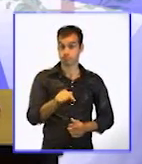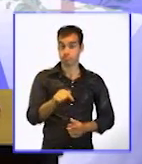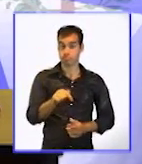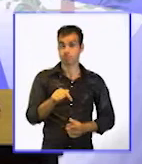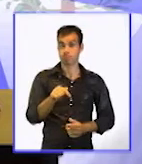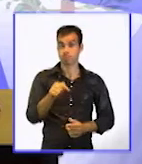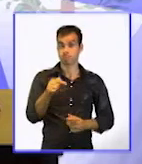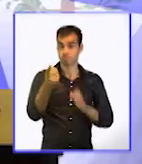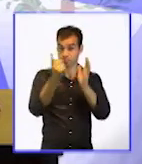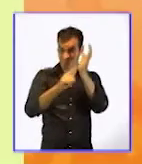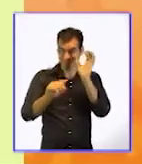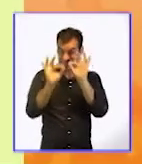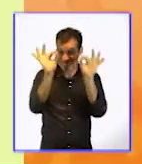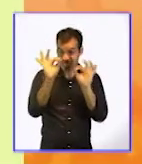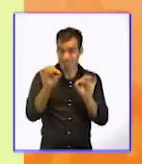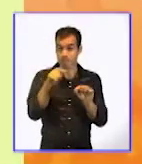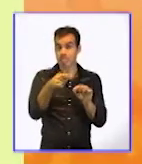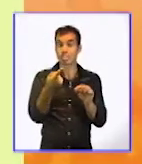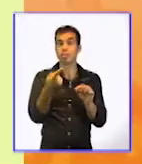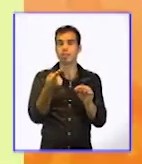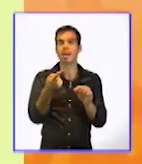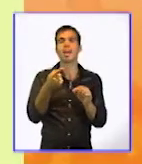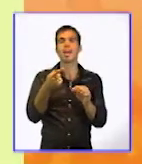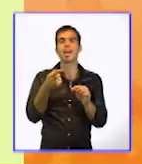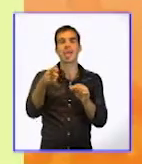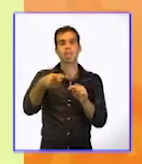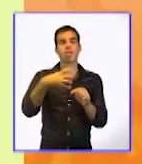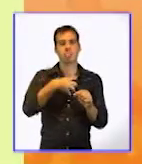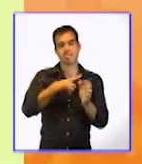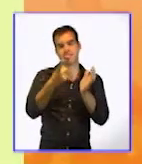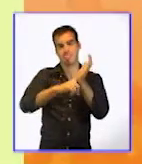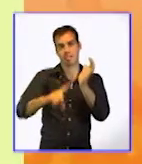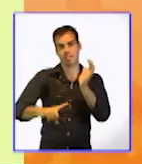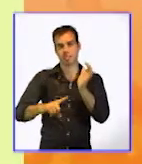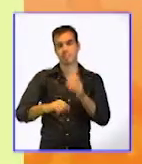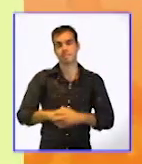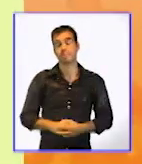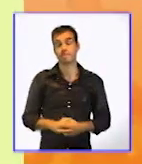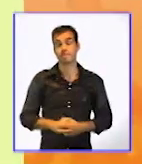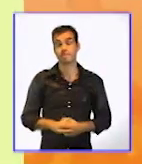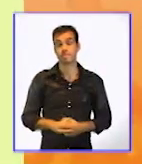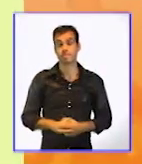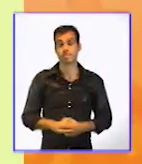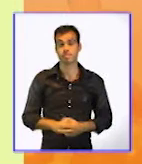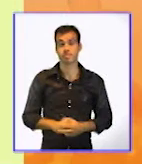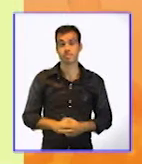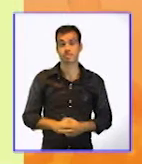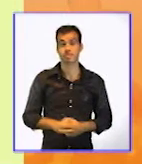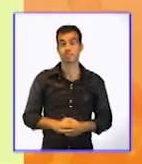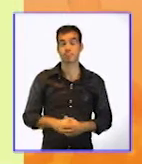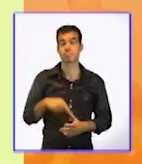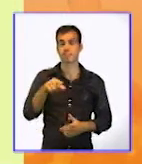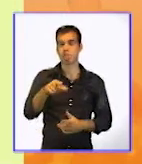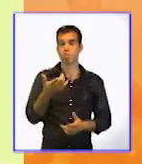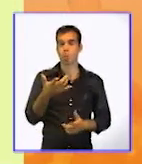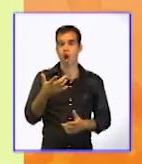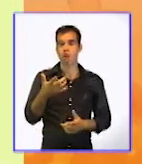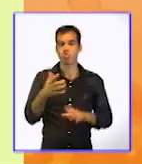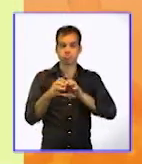Recordando que los electrolitos son sustancias que fundidas o en disolución conducen la corriente eléctrica, debido a que se